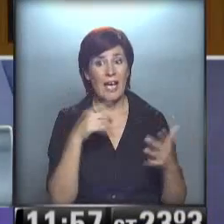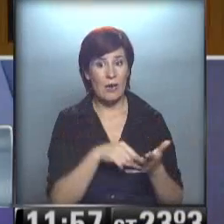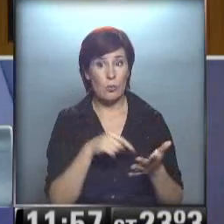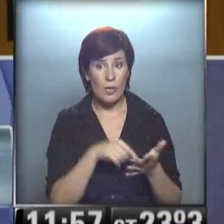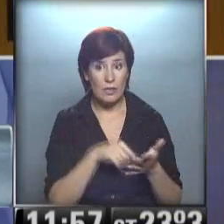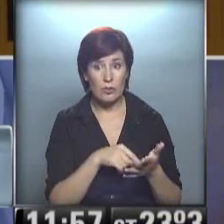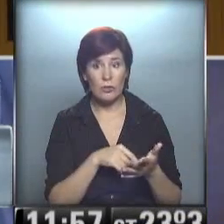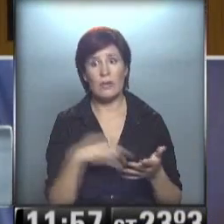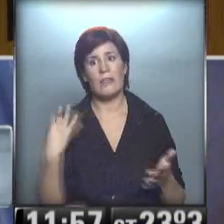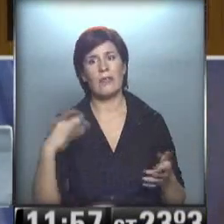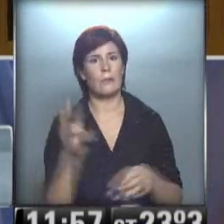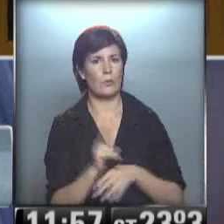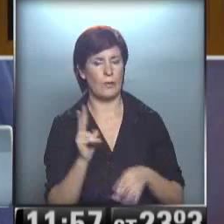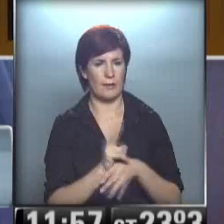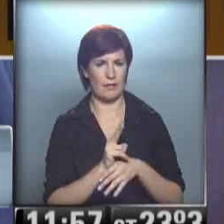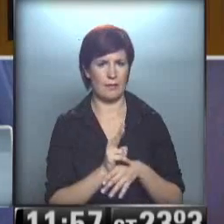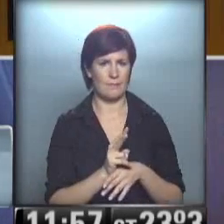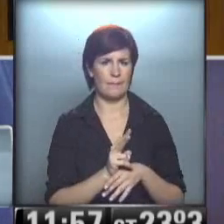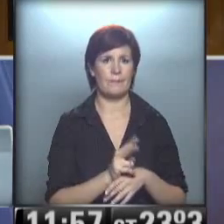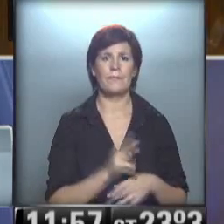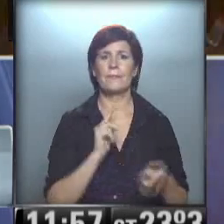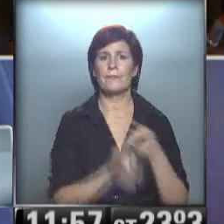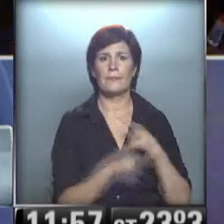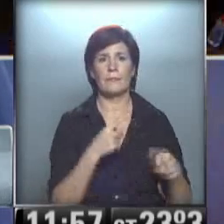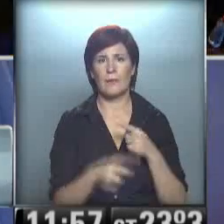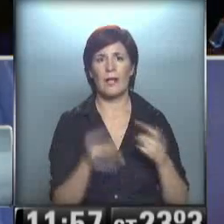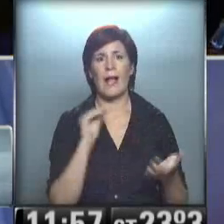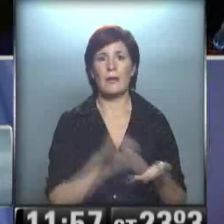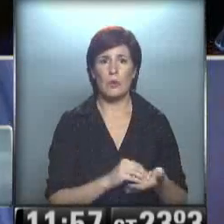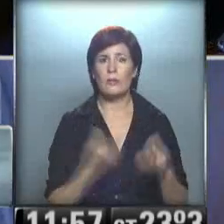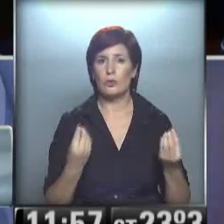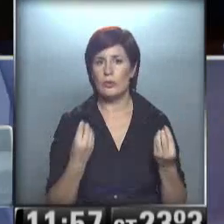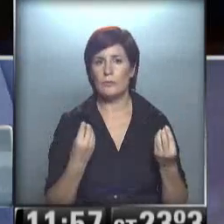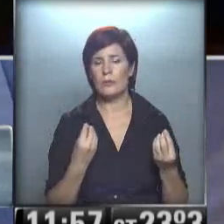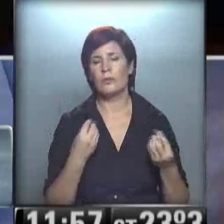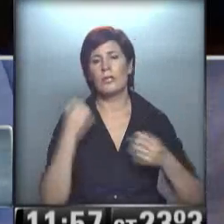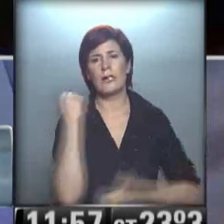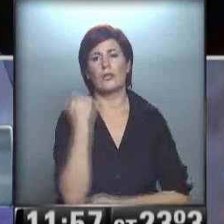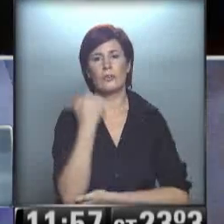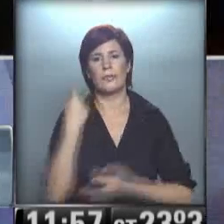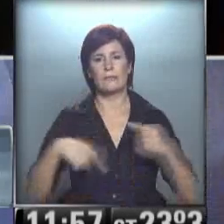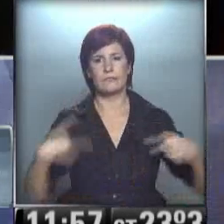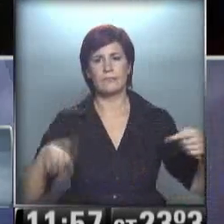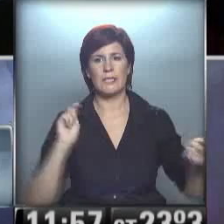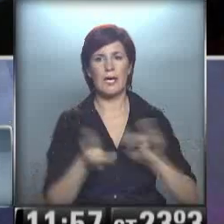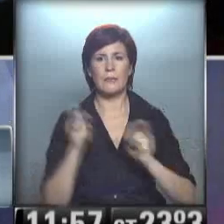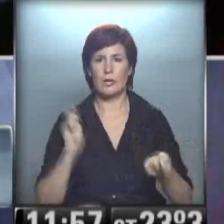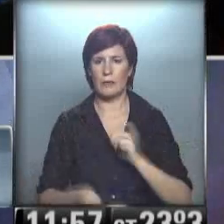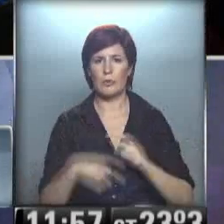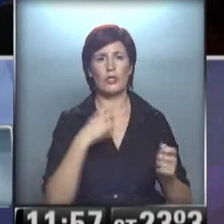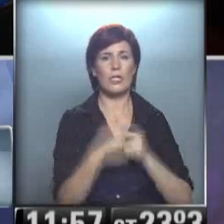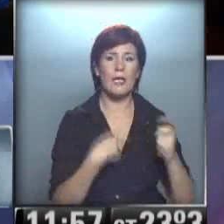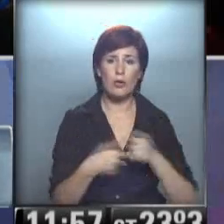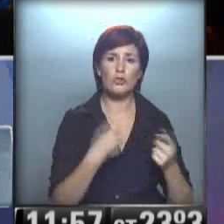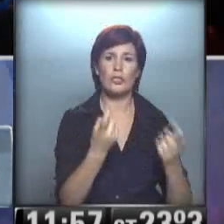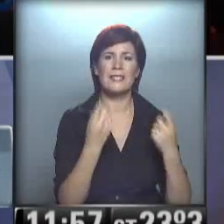que se impuso, sino es un acuerdo que se acordó tomando en cuenta todas las variables de la economía, las necesidades del comerciante, las necesidades